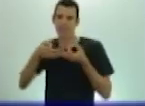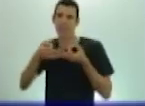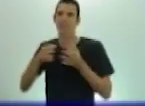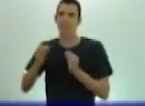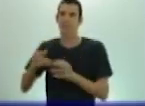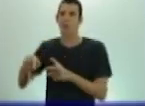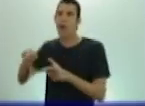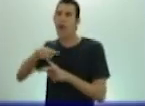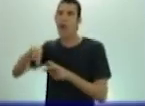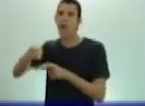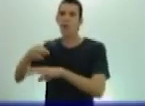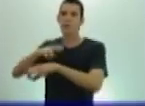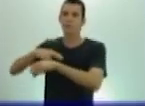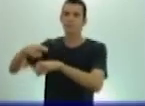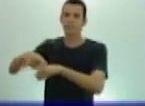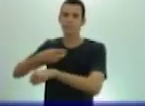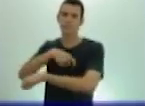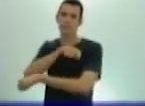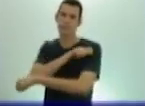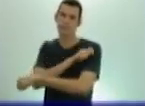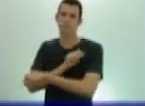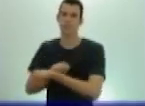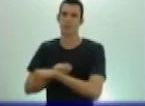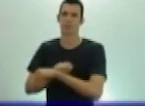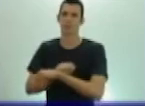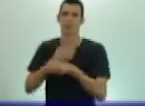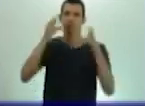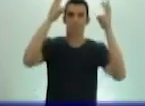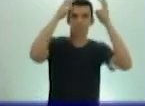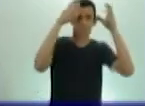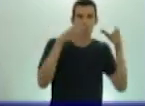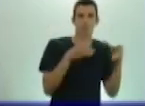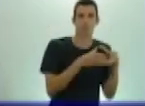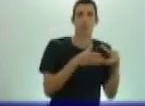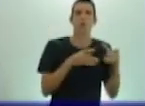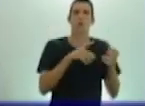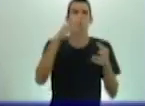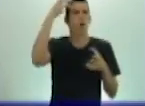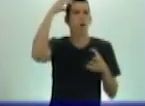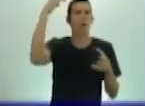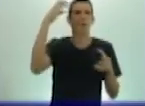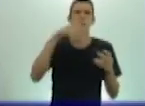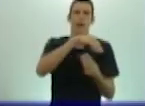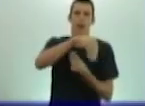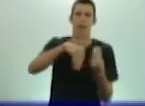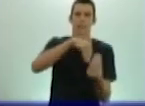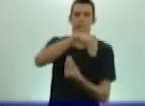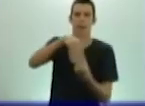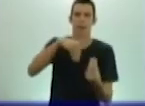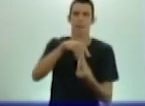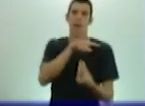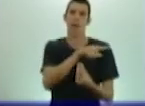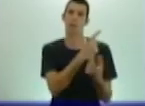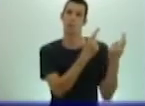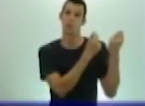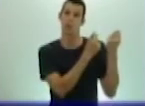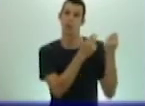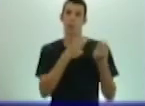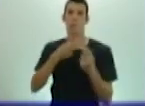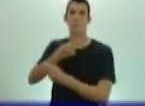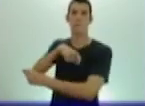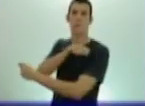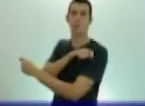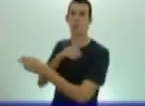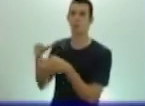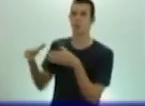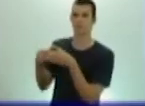gobierno provisional, que está representado por la burguesía y los terratenientes aburguesados. Les sugiero que anoten en su libreta